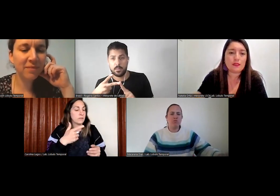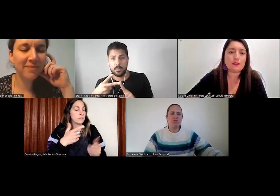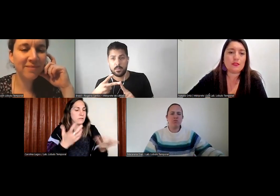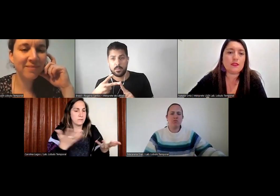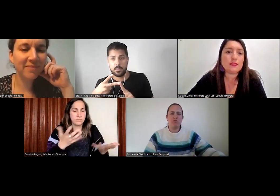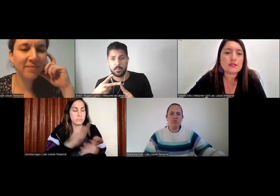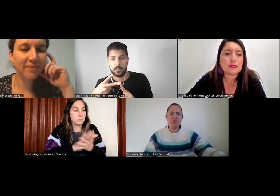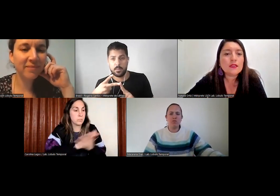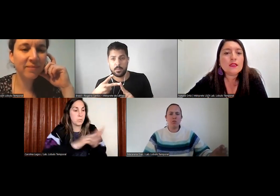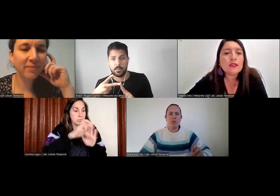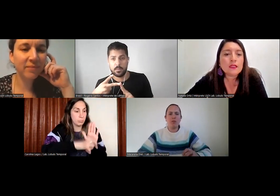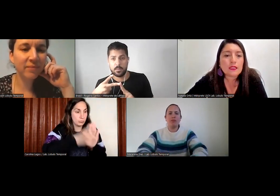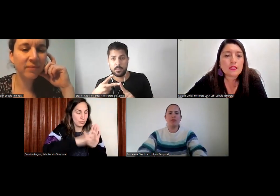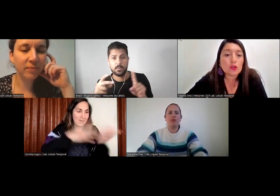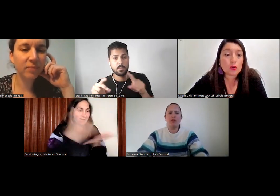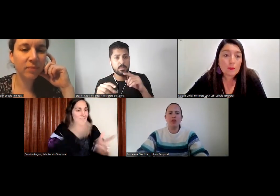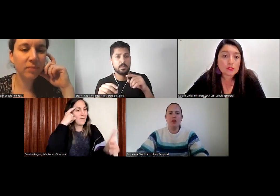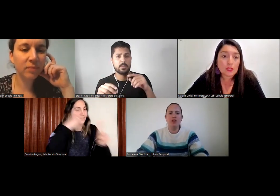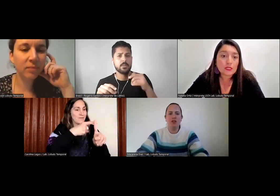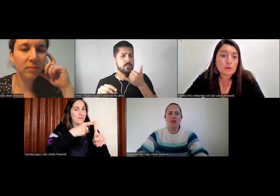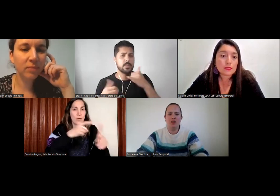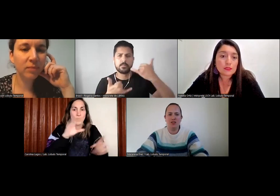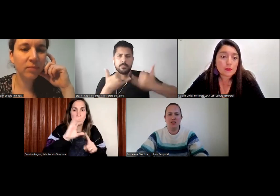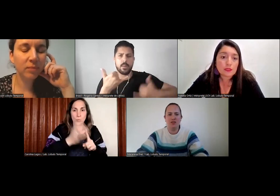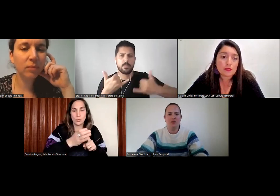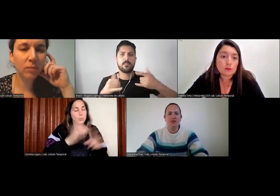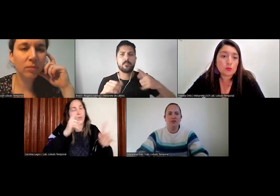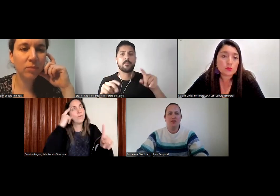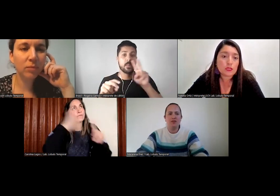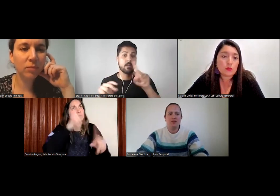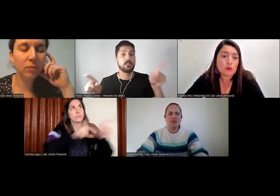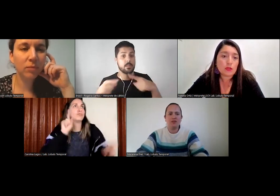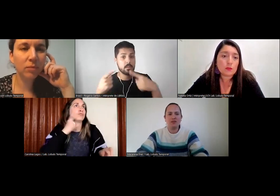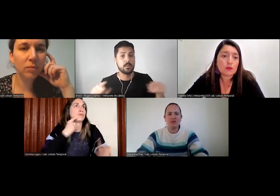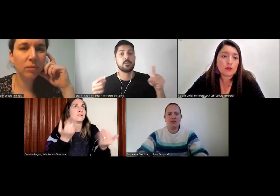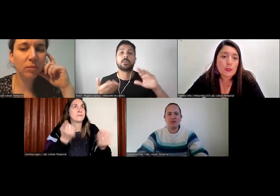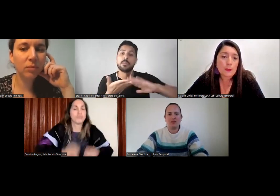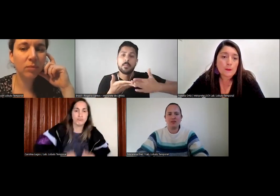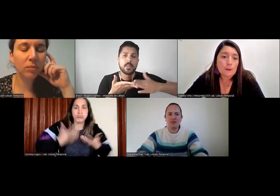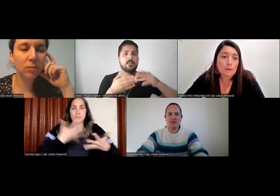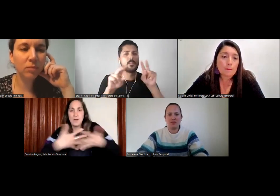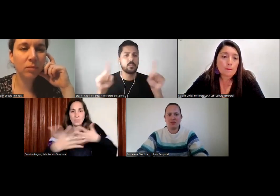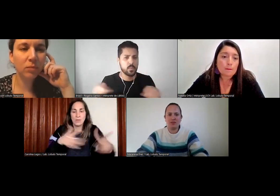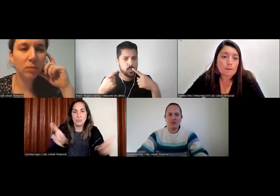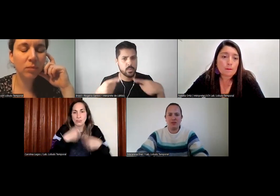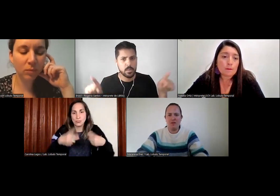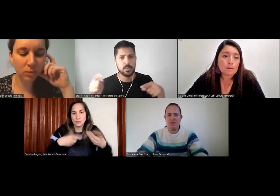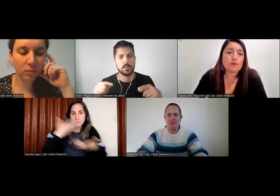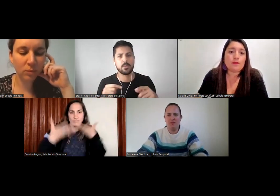me molestan las ventanas del chat. Las personas oyentes también se interpretan música o a lo mejor